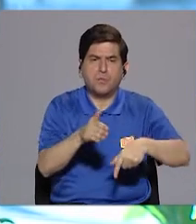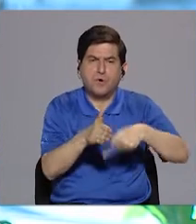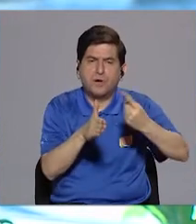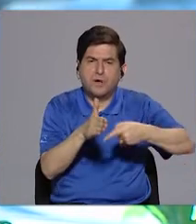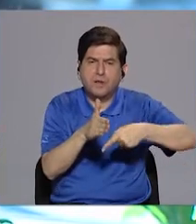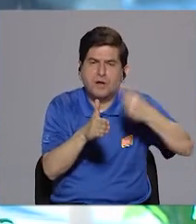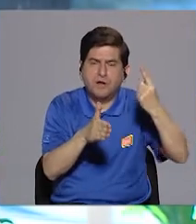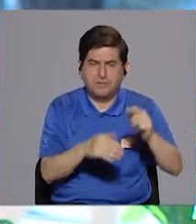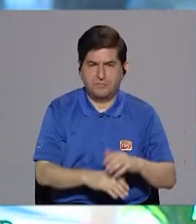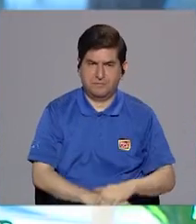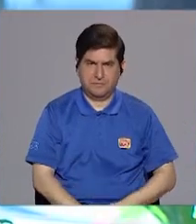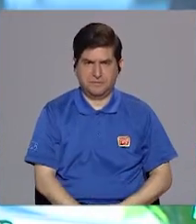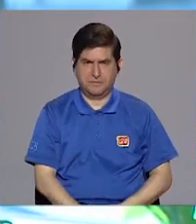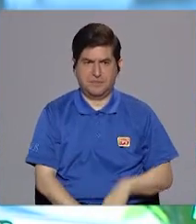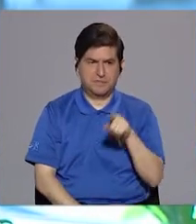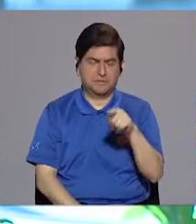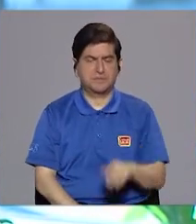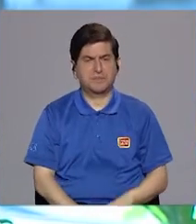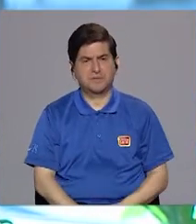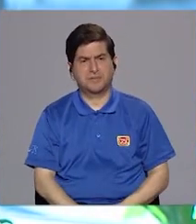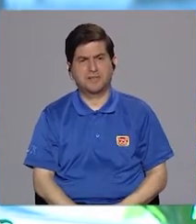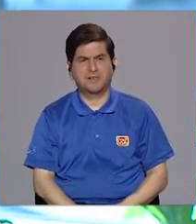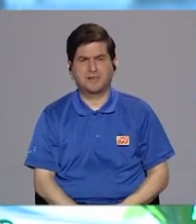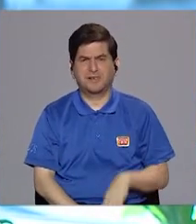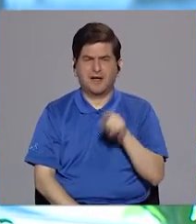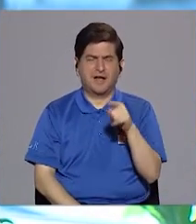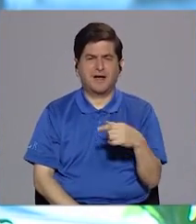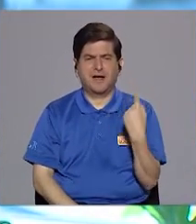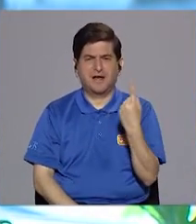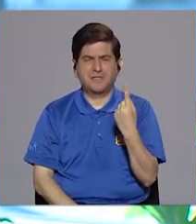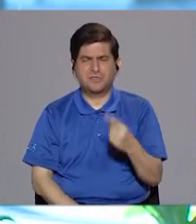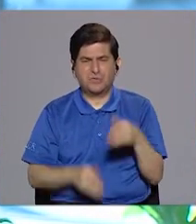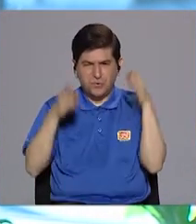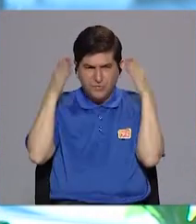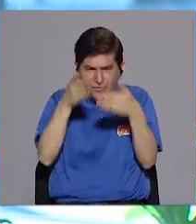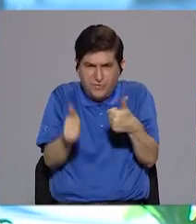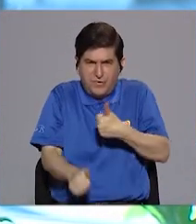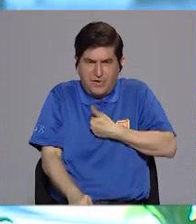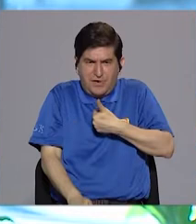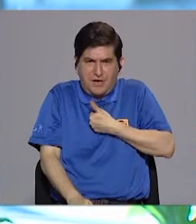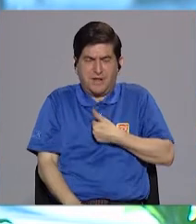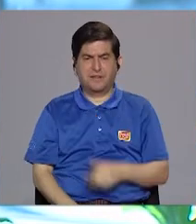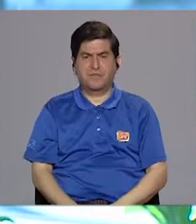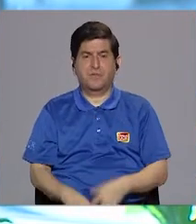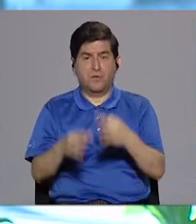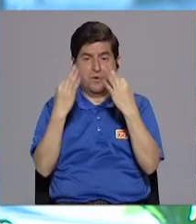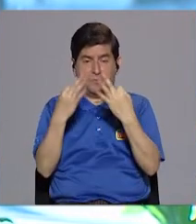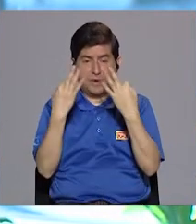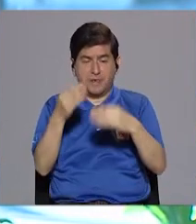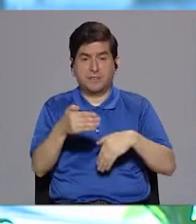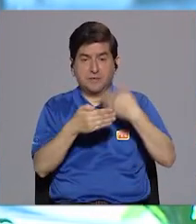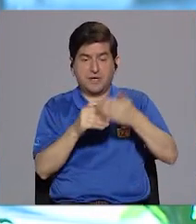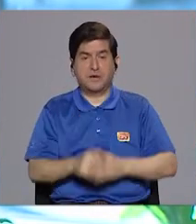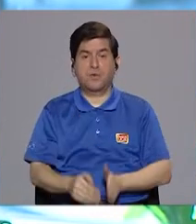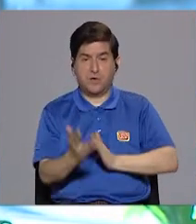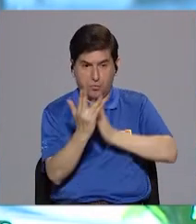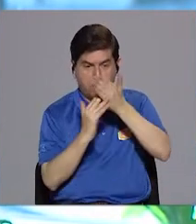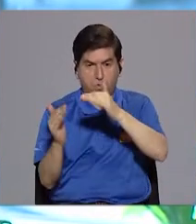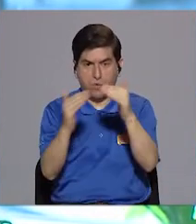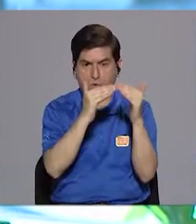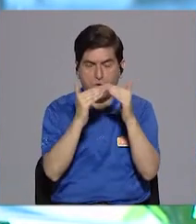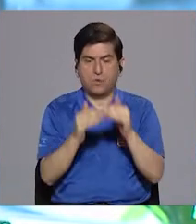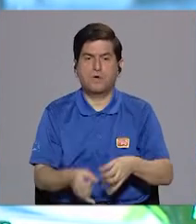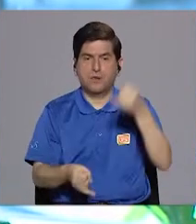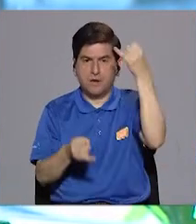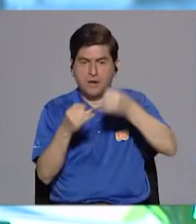veces, en ocasiones, resultar muy egocentrista para poder llegar a la ciudadanía y hacer al final